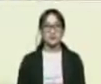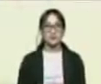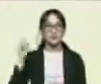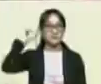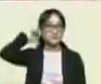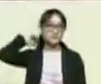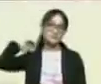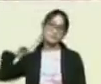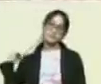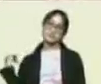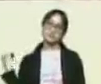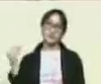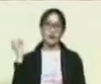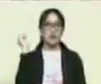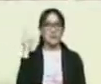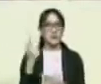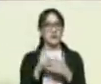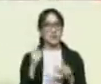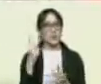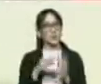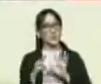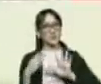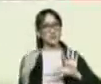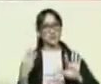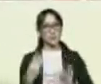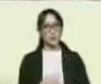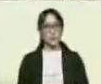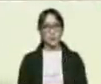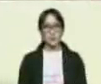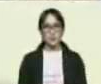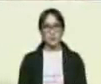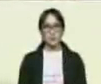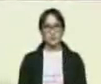Campaña Libertadora 2018.